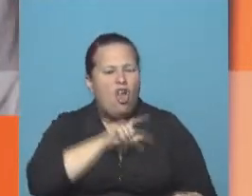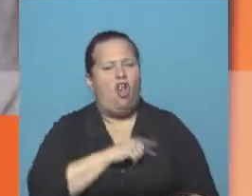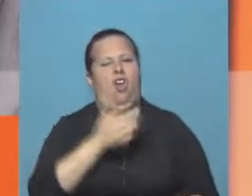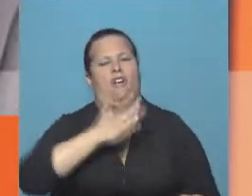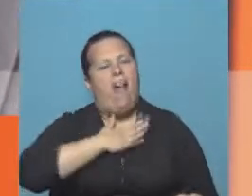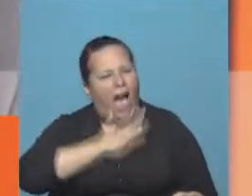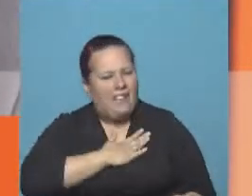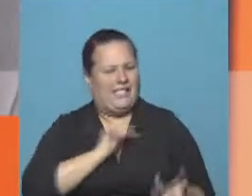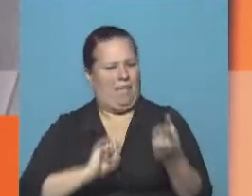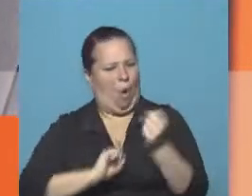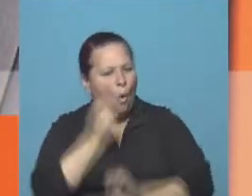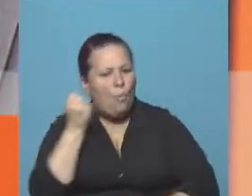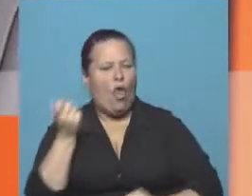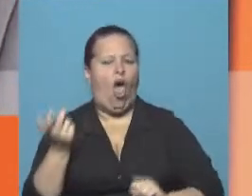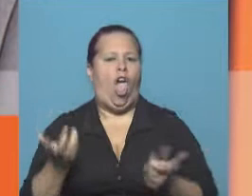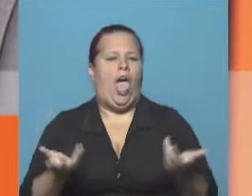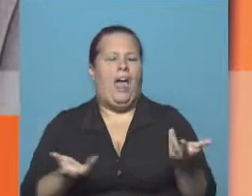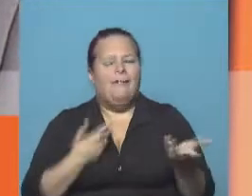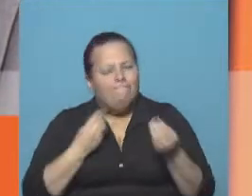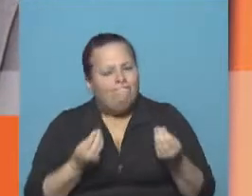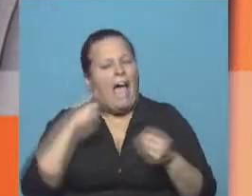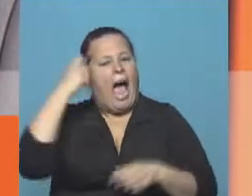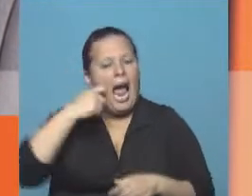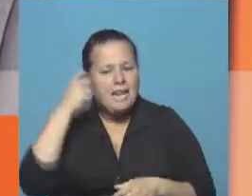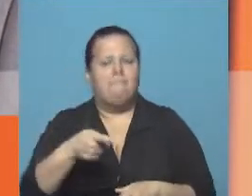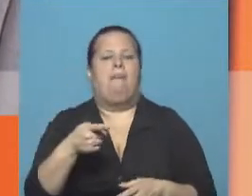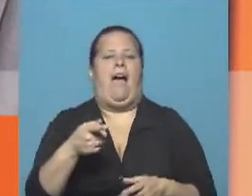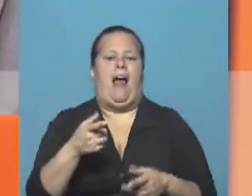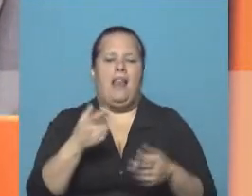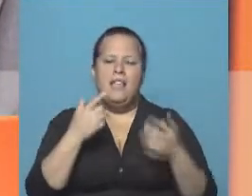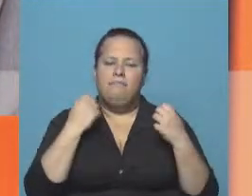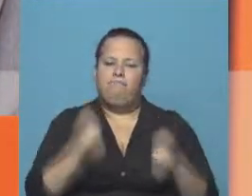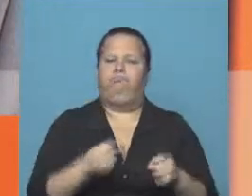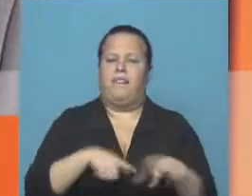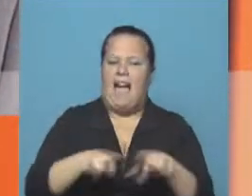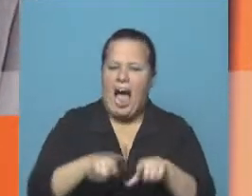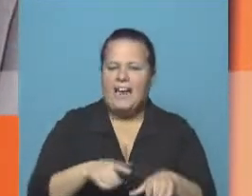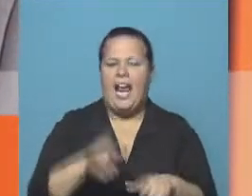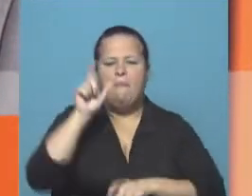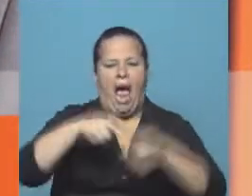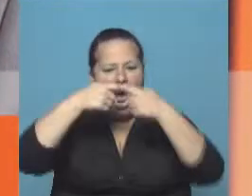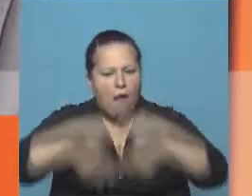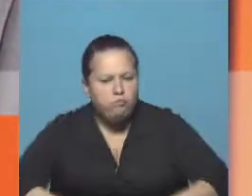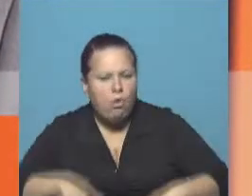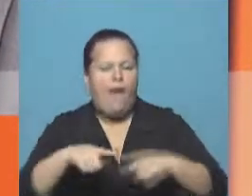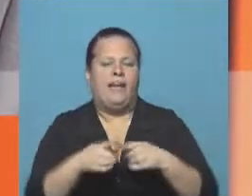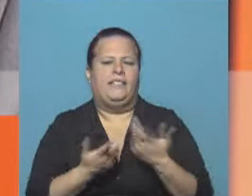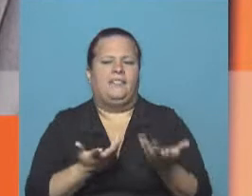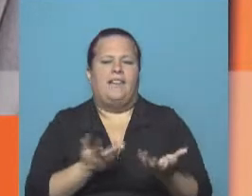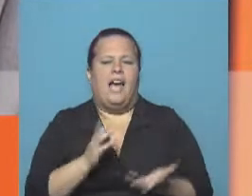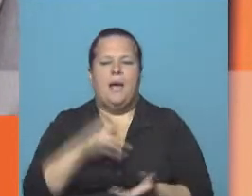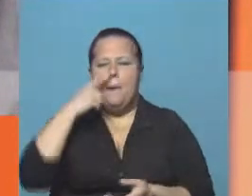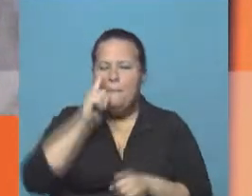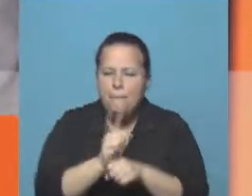lástima, da bronca. Digo, son animales que se ponen en una carrera donde la gente apuesta, donde